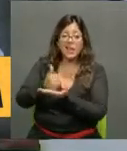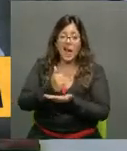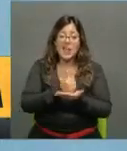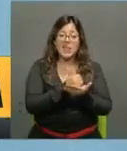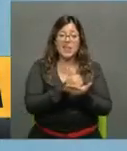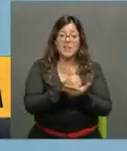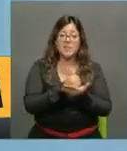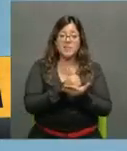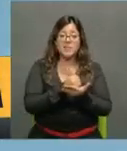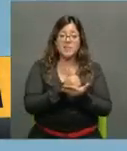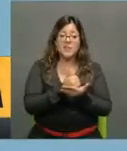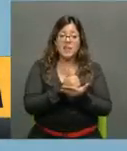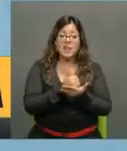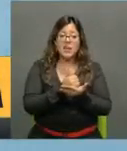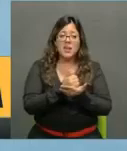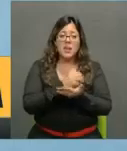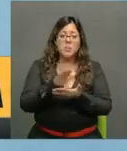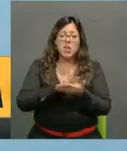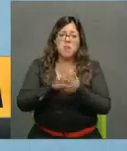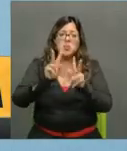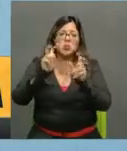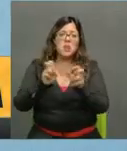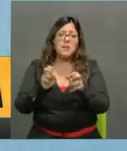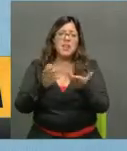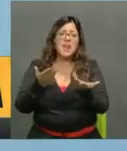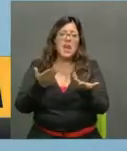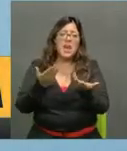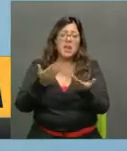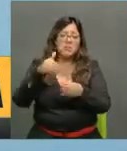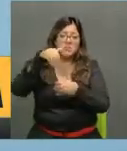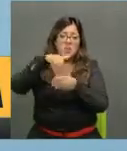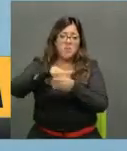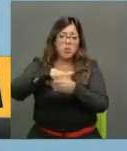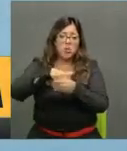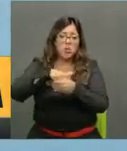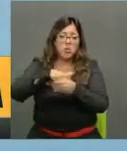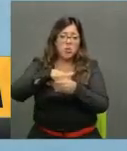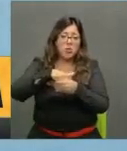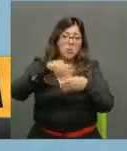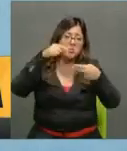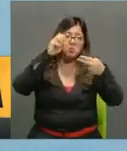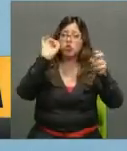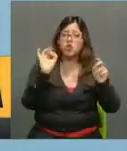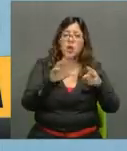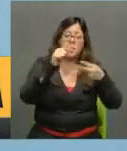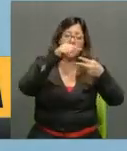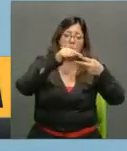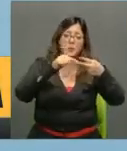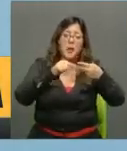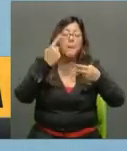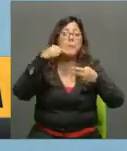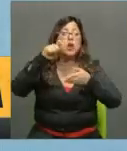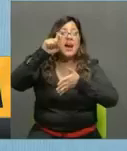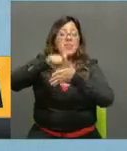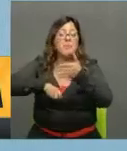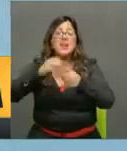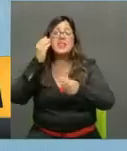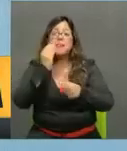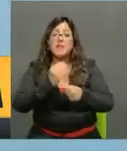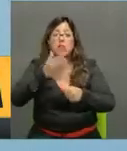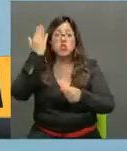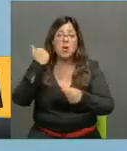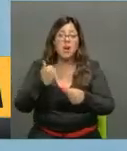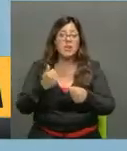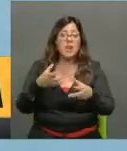sé si me explico. O sea, ¿sí? Un plebiscito uno marca una opción intangible. La elección de mayo, donde arrasó el Partido Republicano,